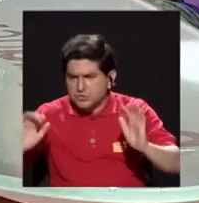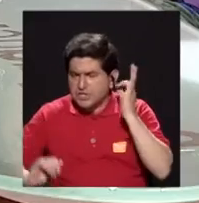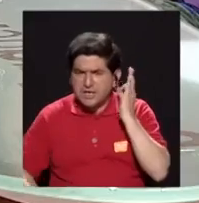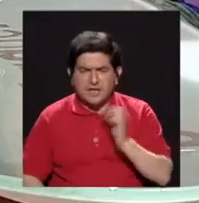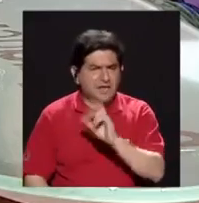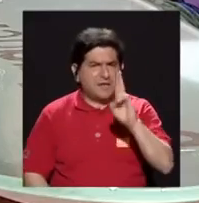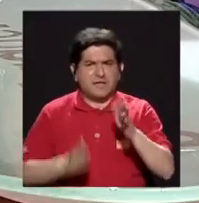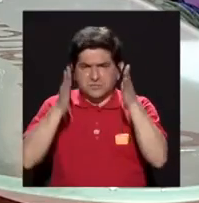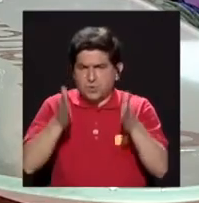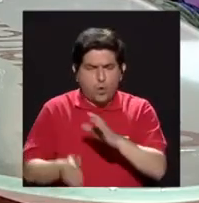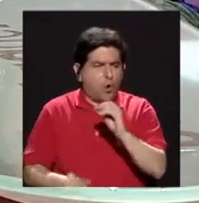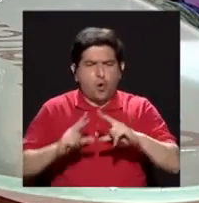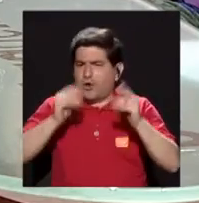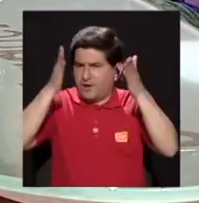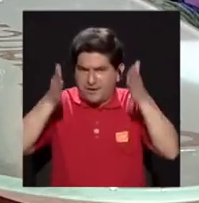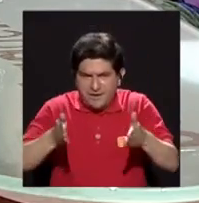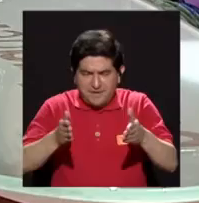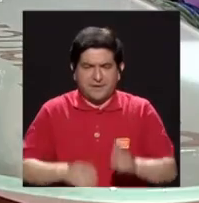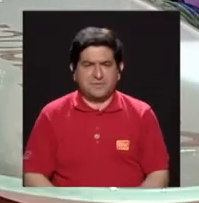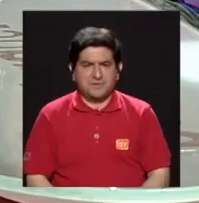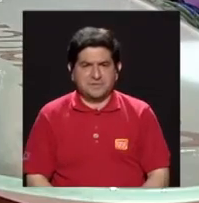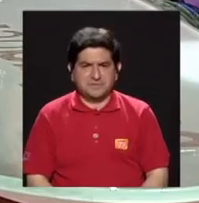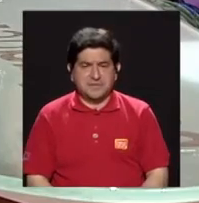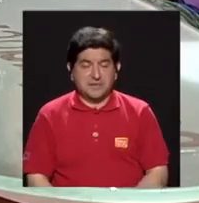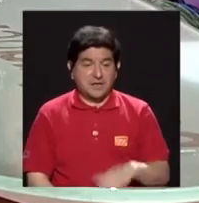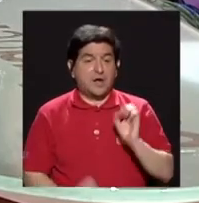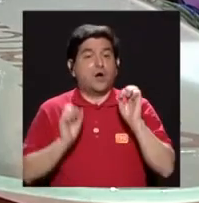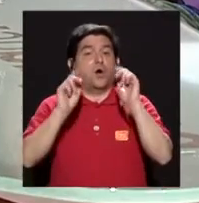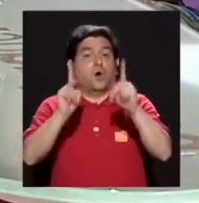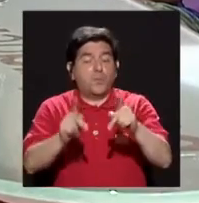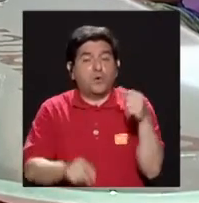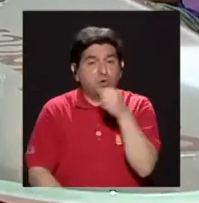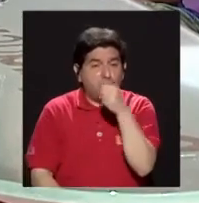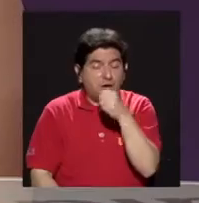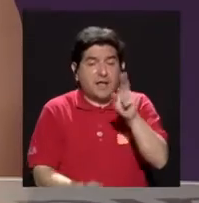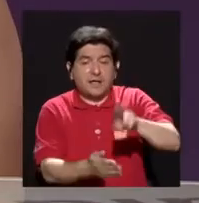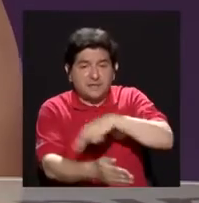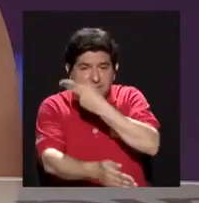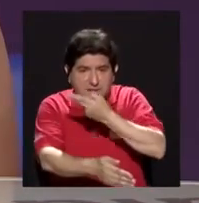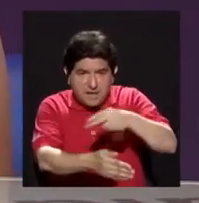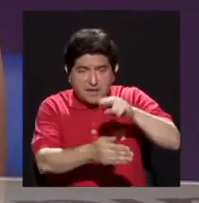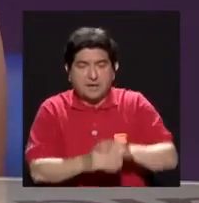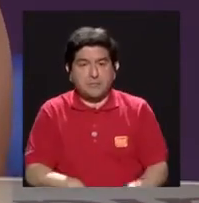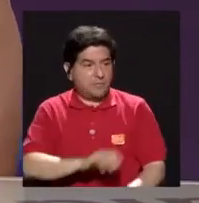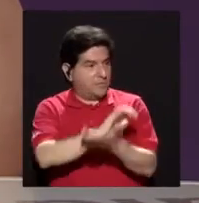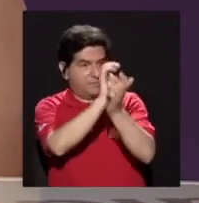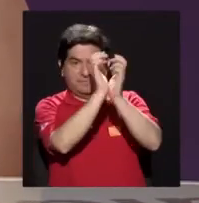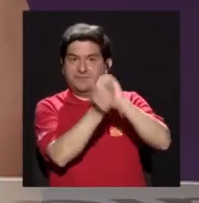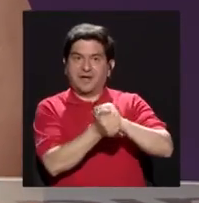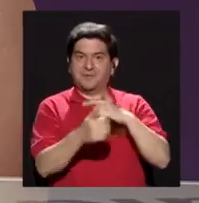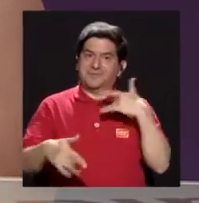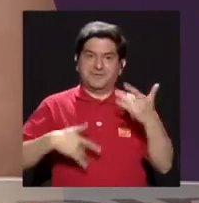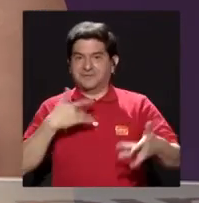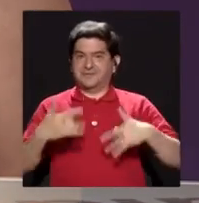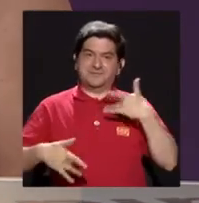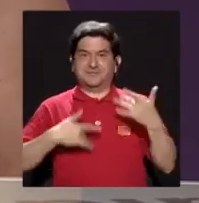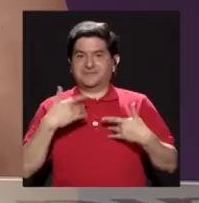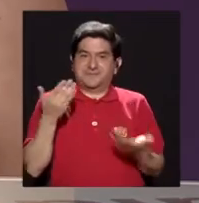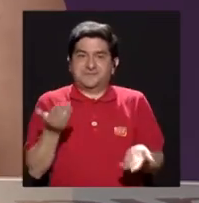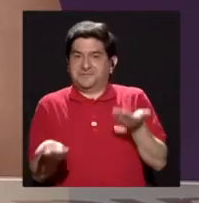Costa Rica o de Nicaragua, el tener o tener la posibilidad de cantar el himno debe ser un cambio, una sensación ahí